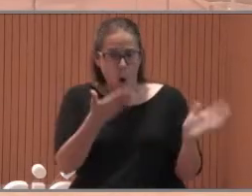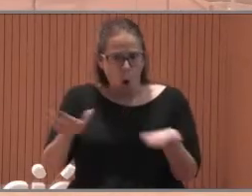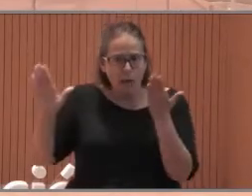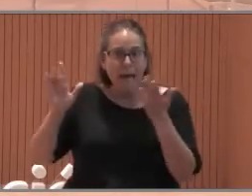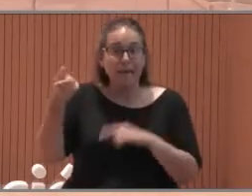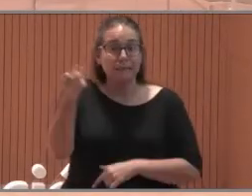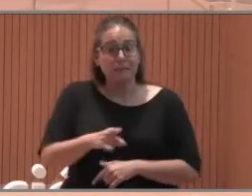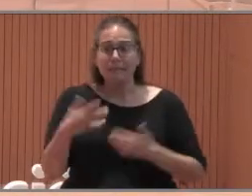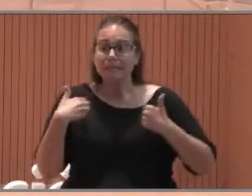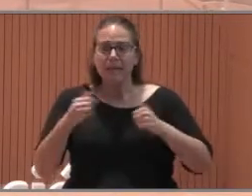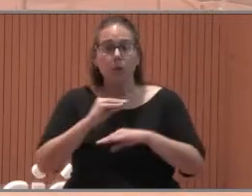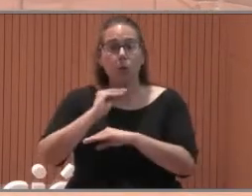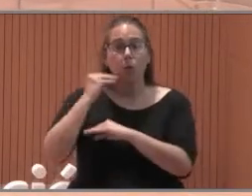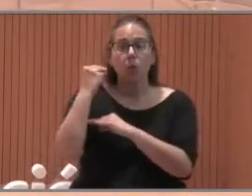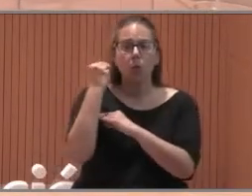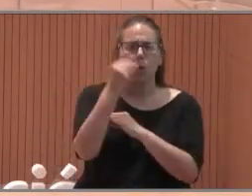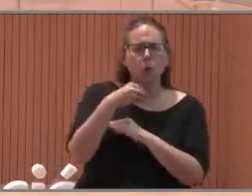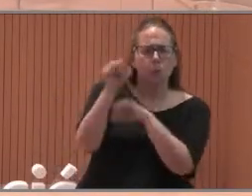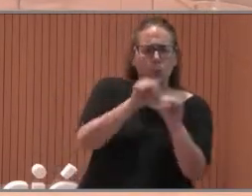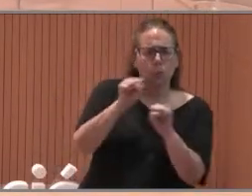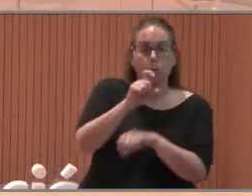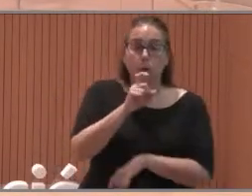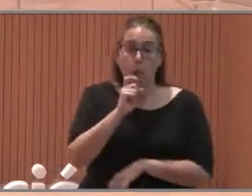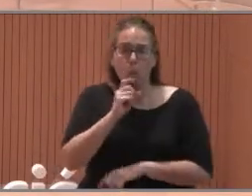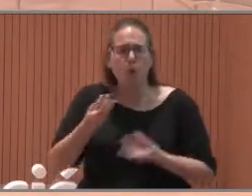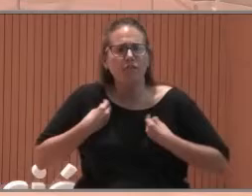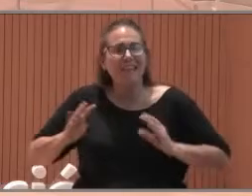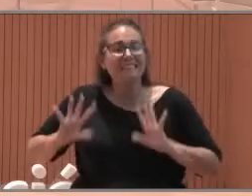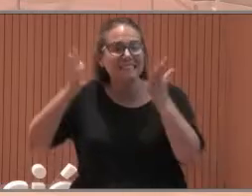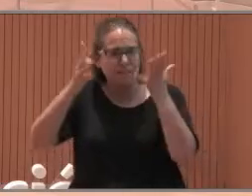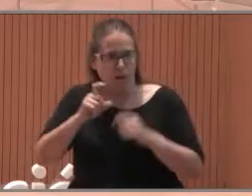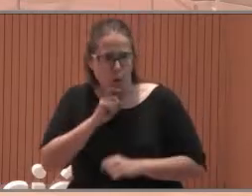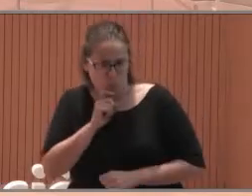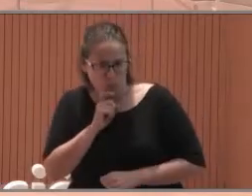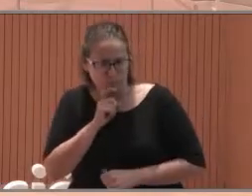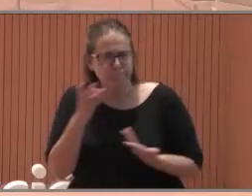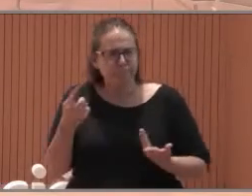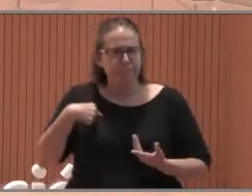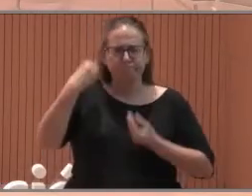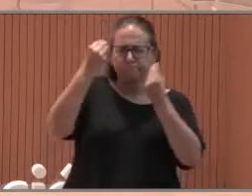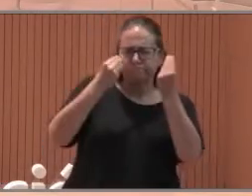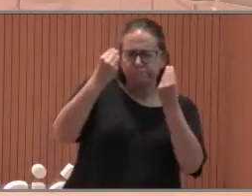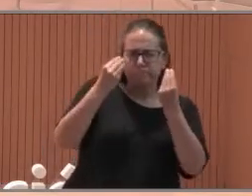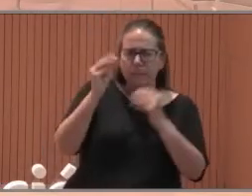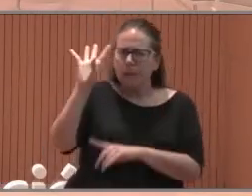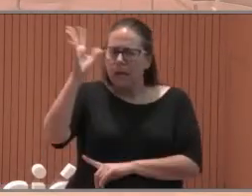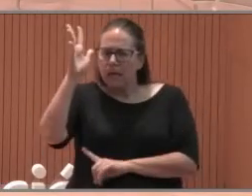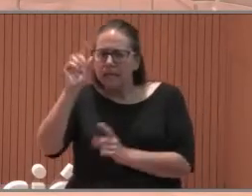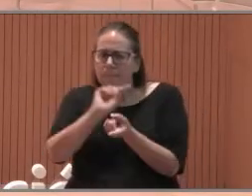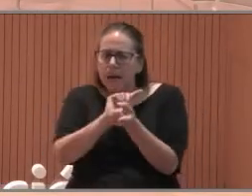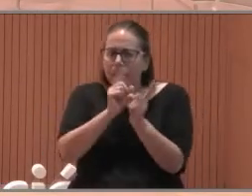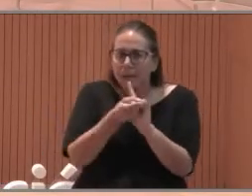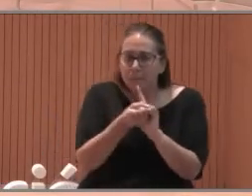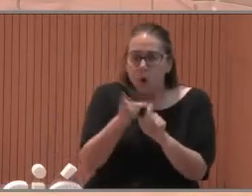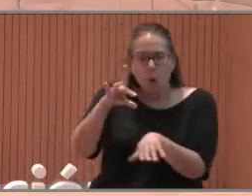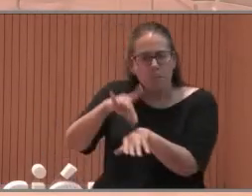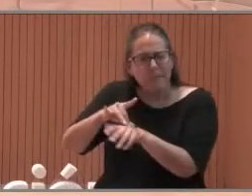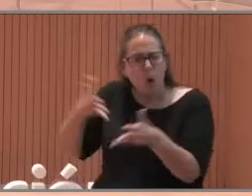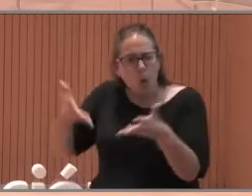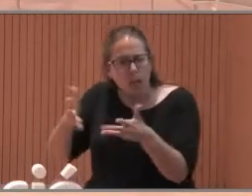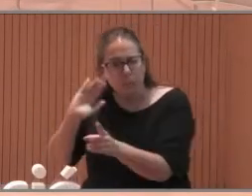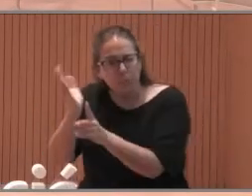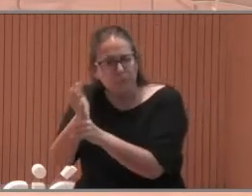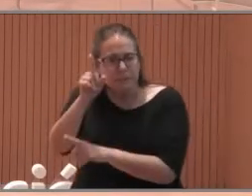y también de cómo podemos salvar vidas. Nos preguntamos si afecta el cambio climático a las urgencias médicas o